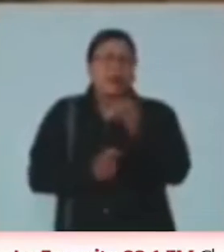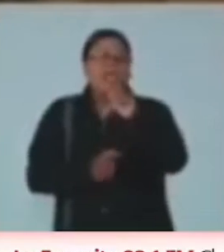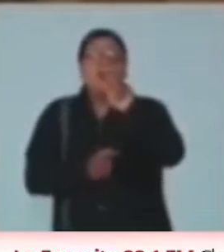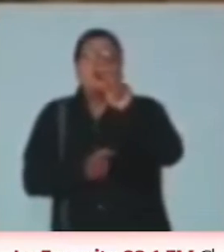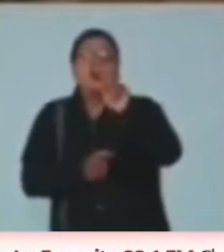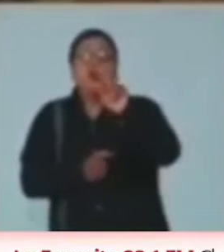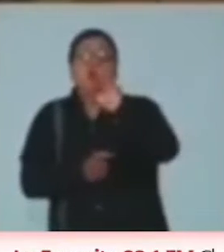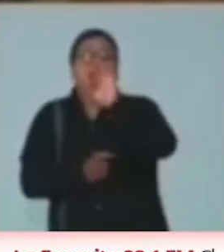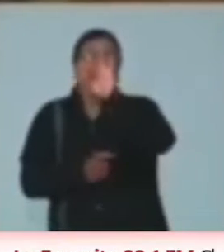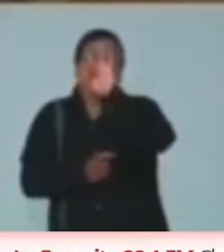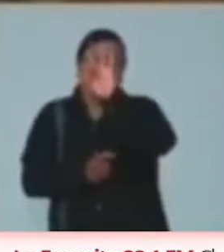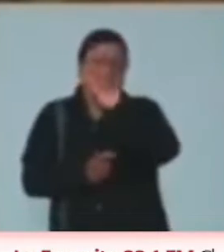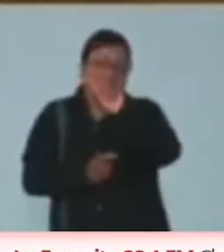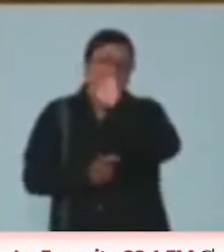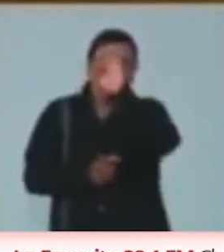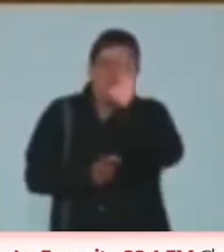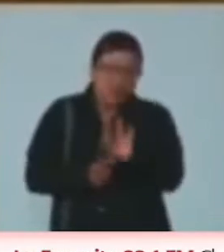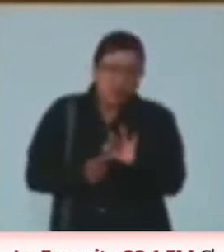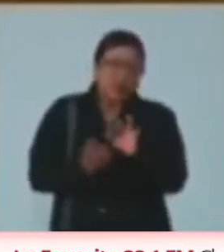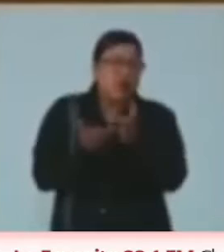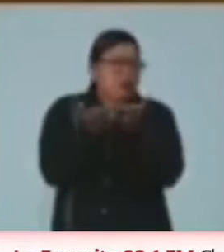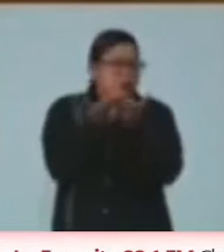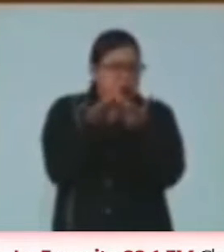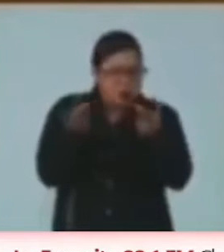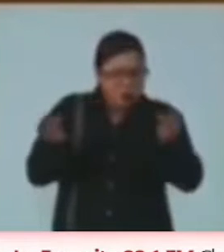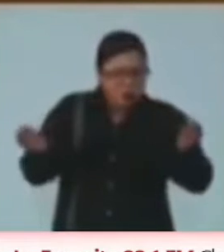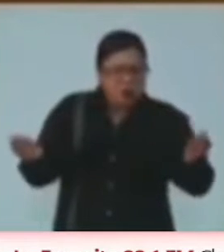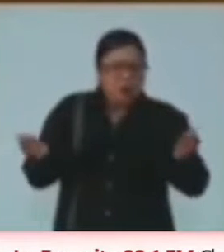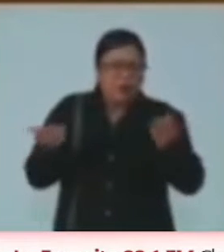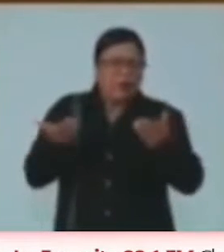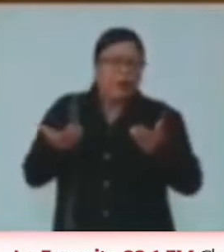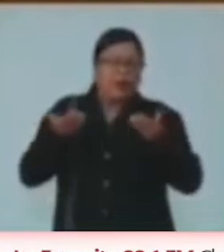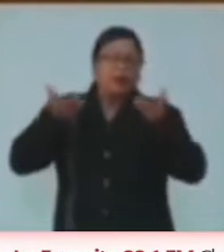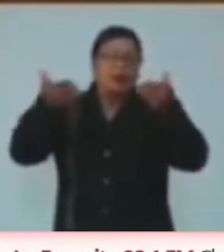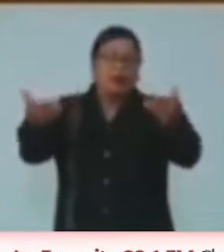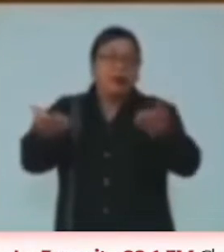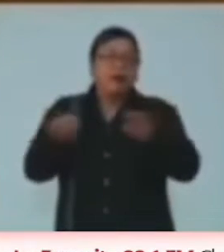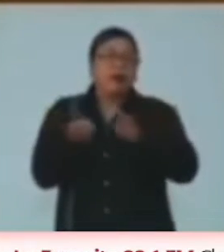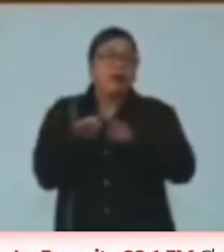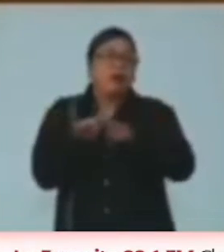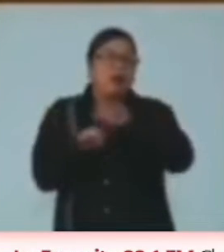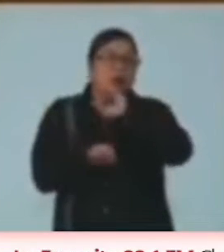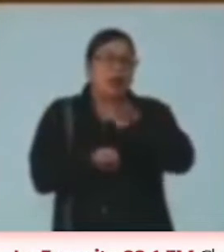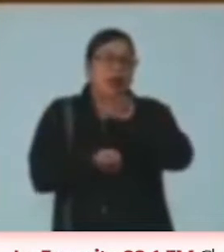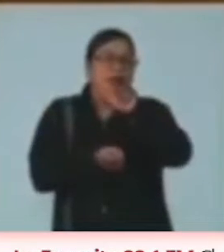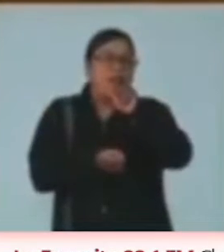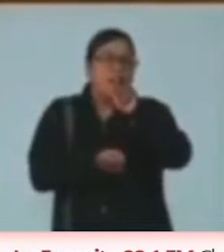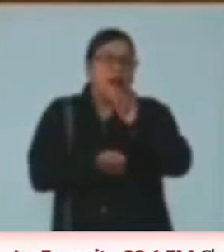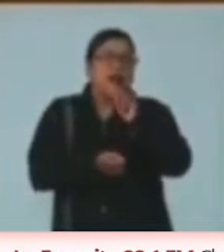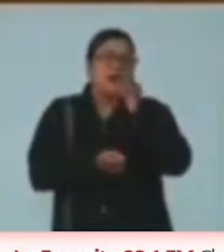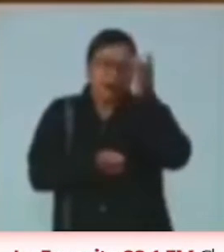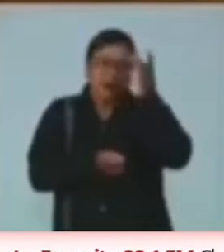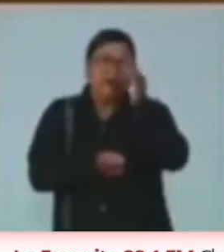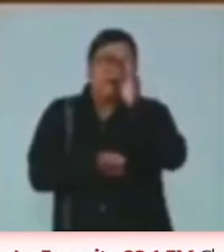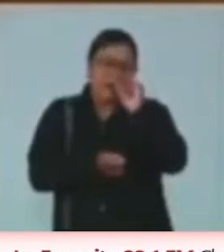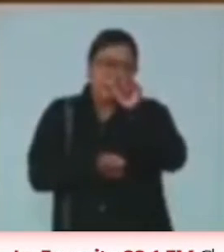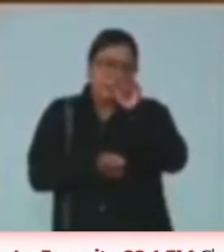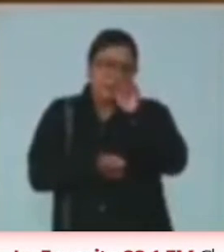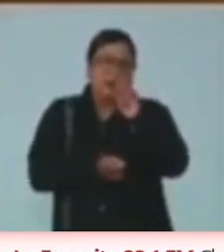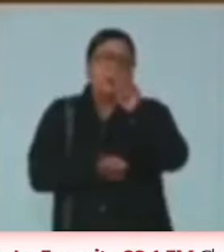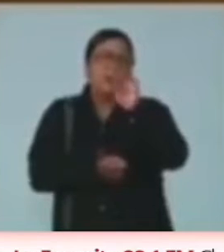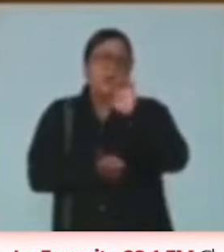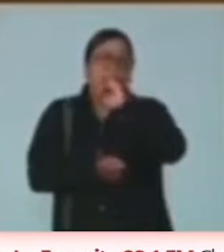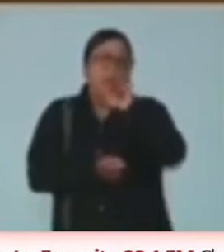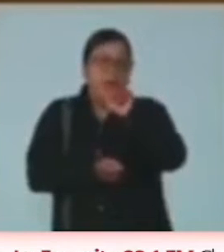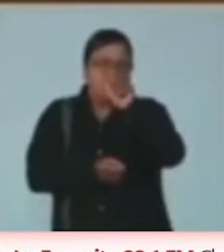80% de liquidación el frente que va hacia Jalapa, San Felipe Tejalapa. Y Santa